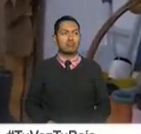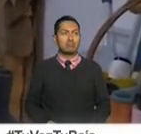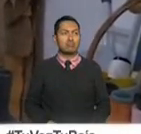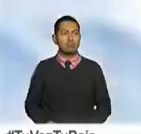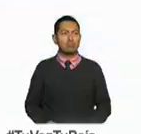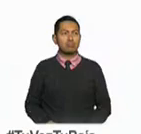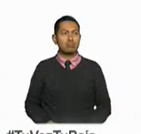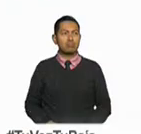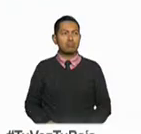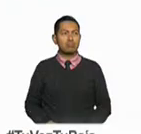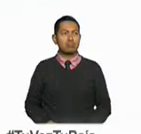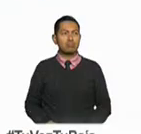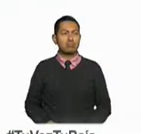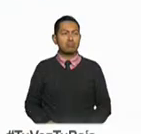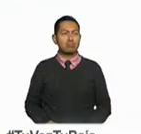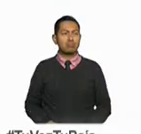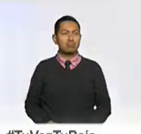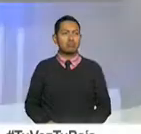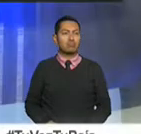ter piolho.